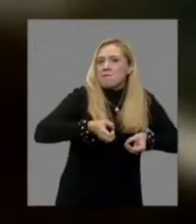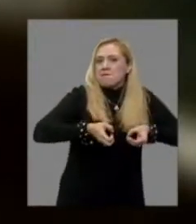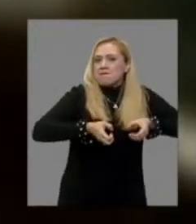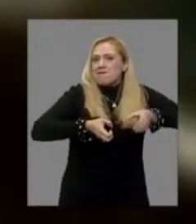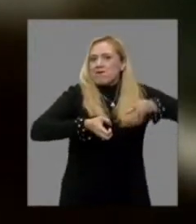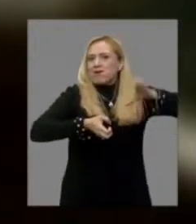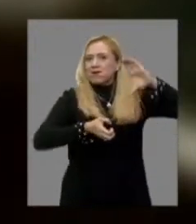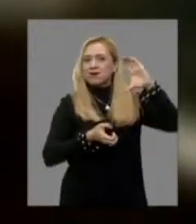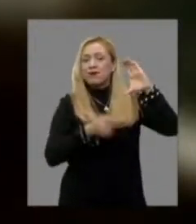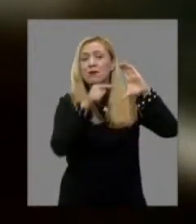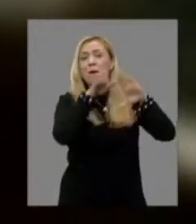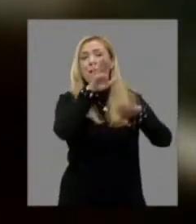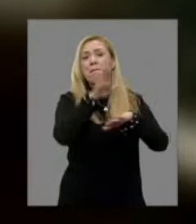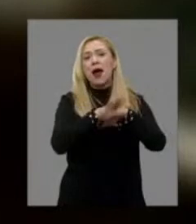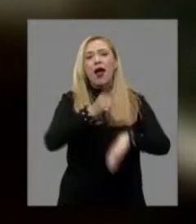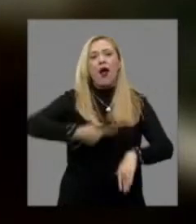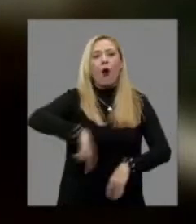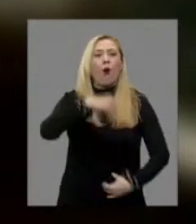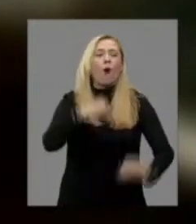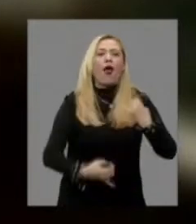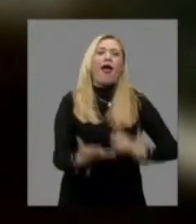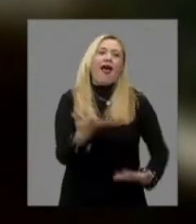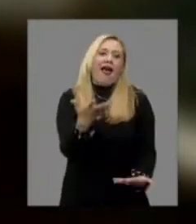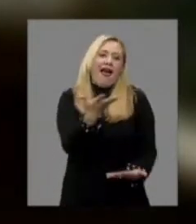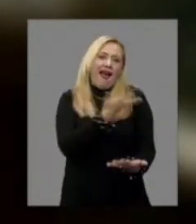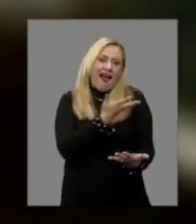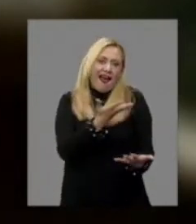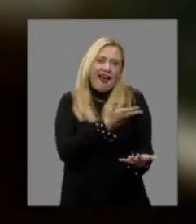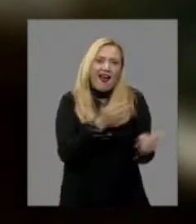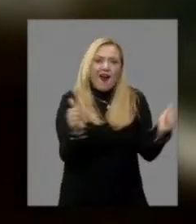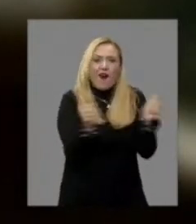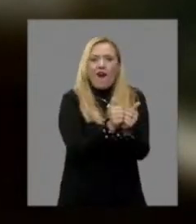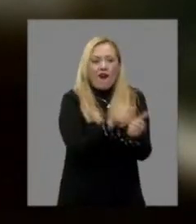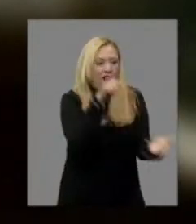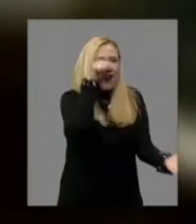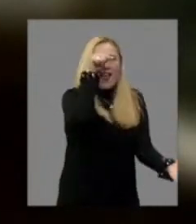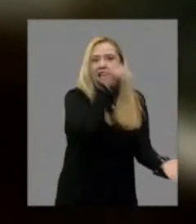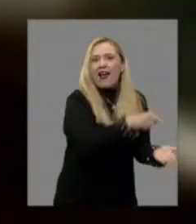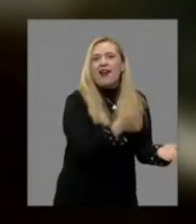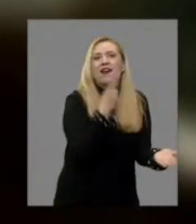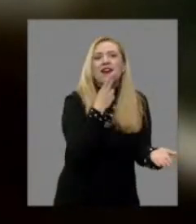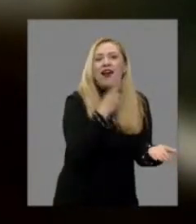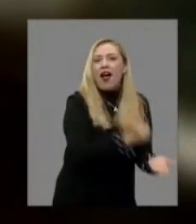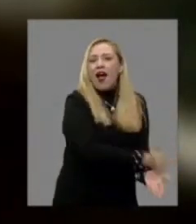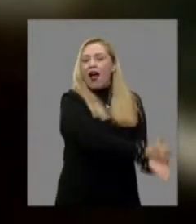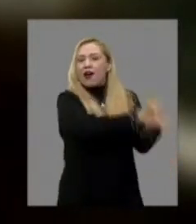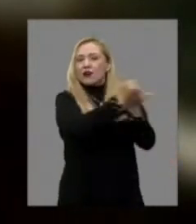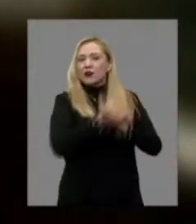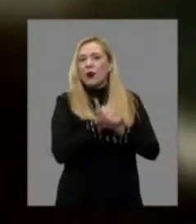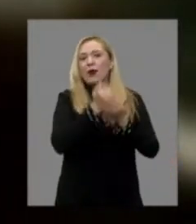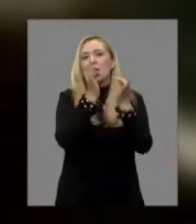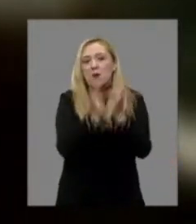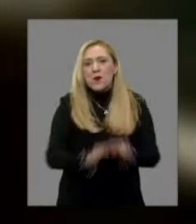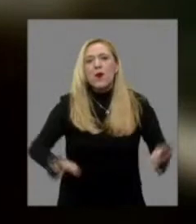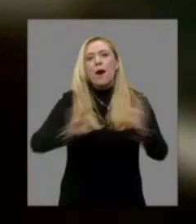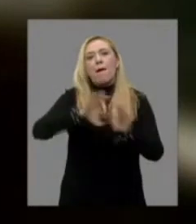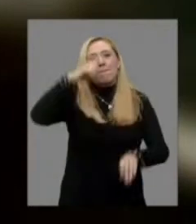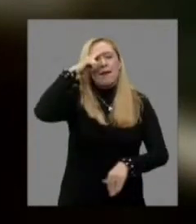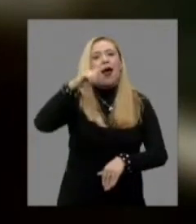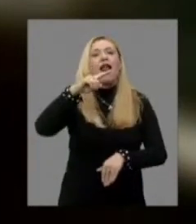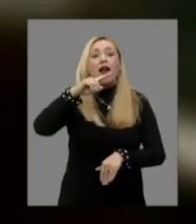más amplio y, e insisto, herramientas muy importantes para poder avanzar en este